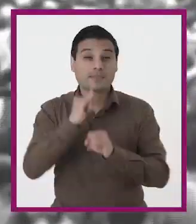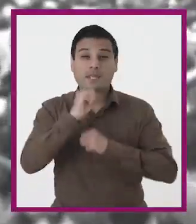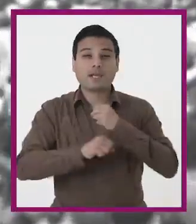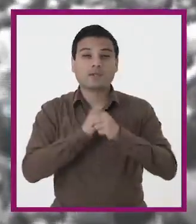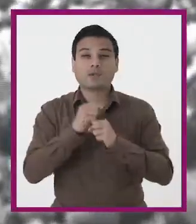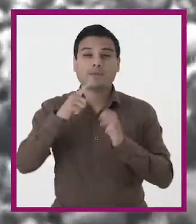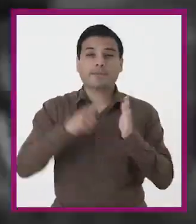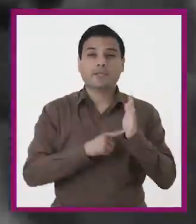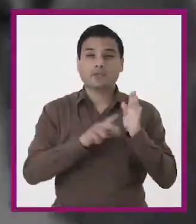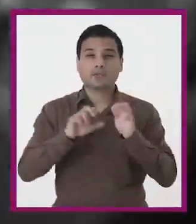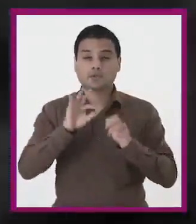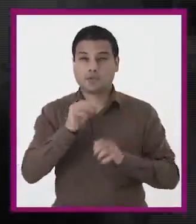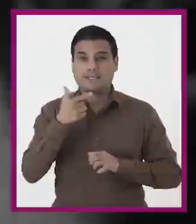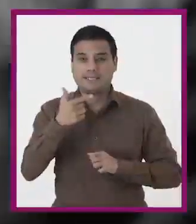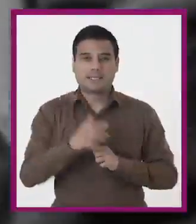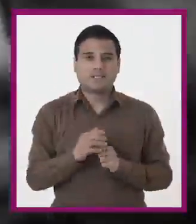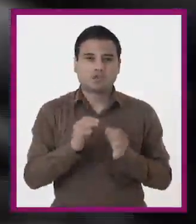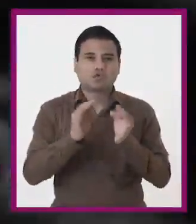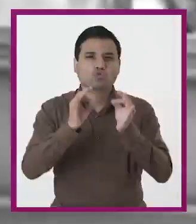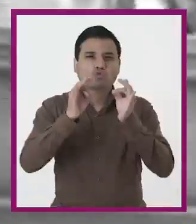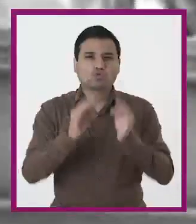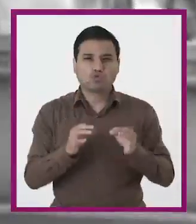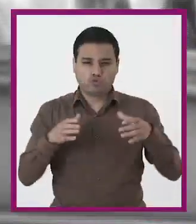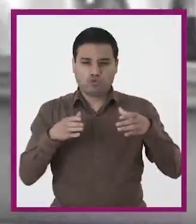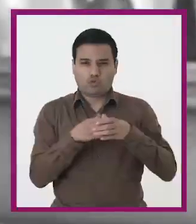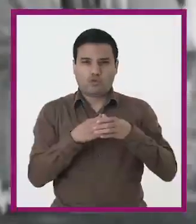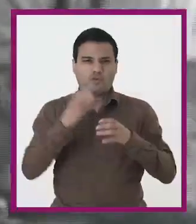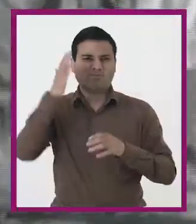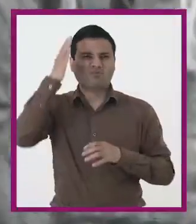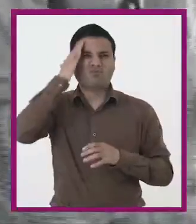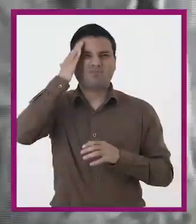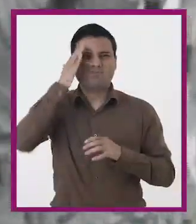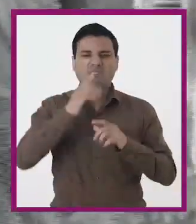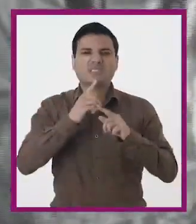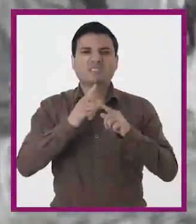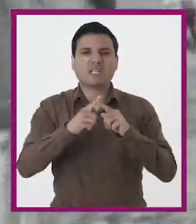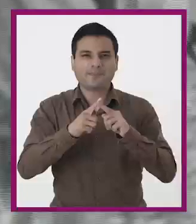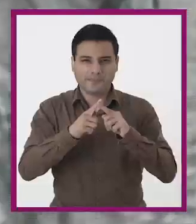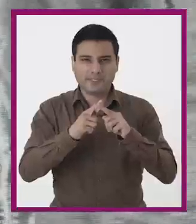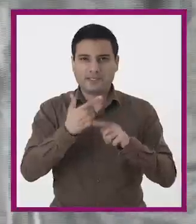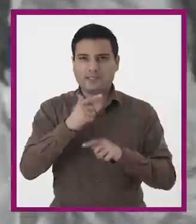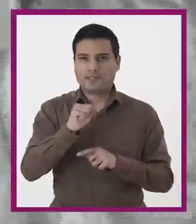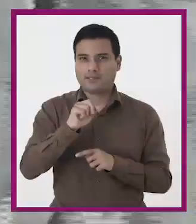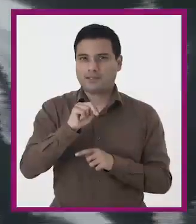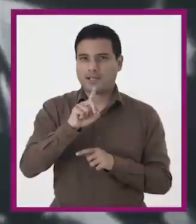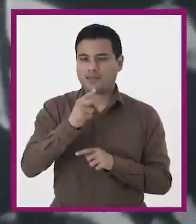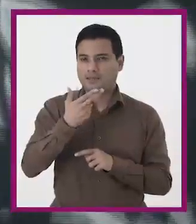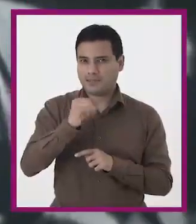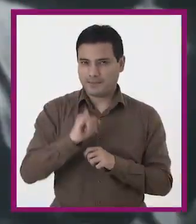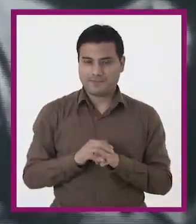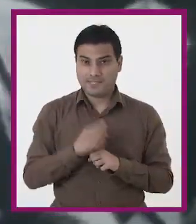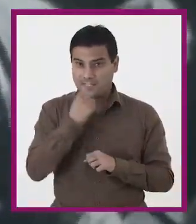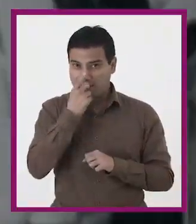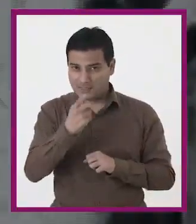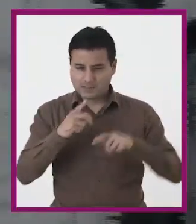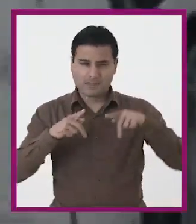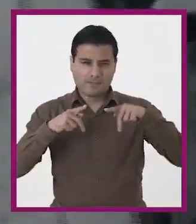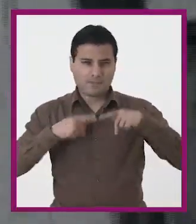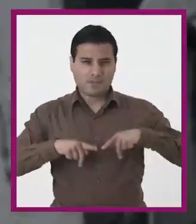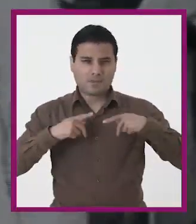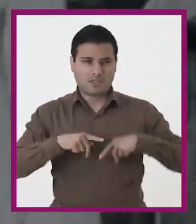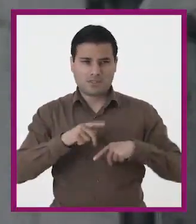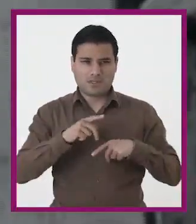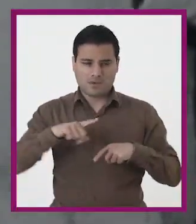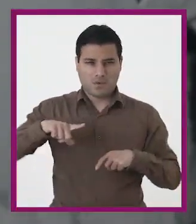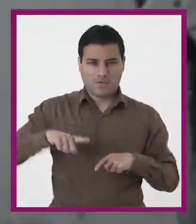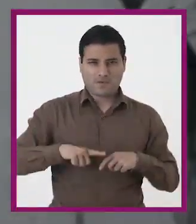en 1947 por el movimiento popular encabezado por Mahatma Gandhi, promotor de la desobediencia civil y la